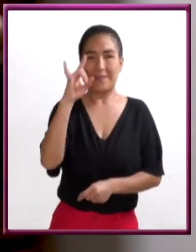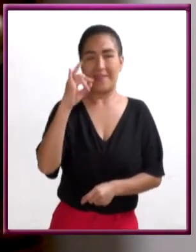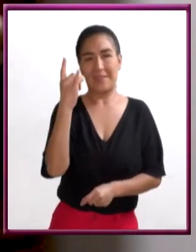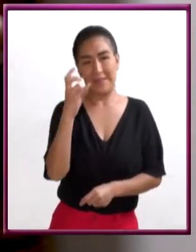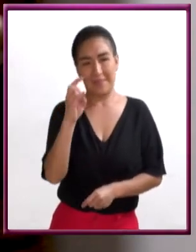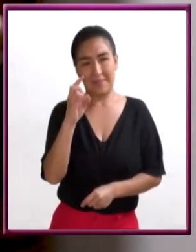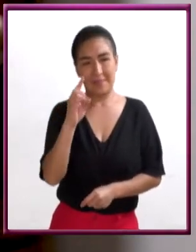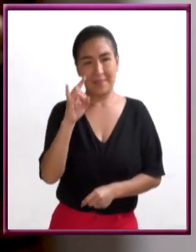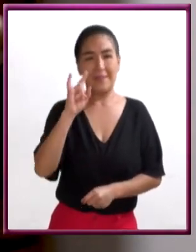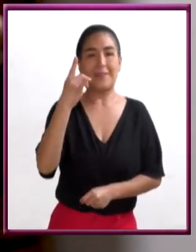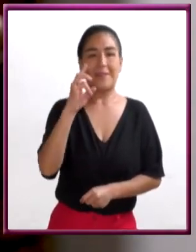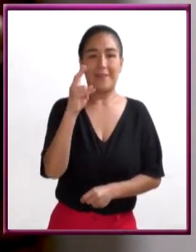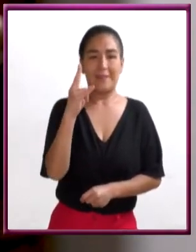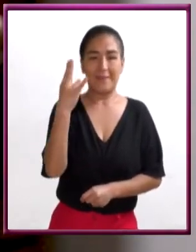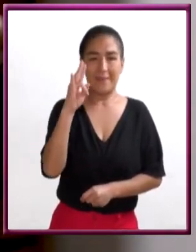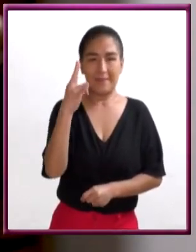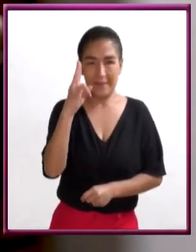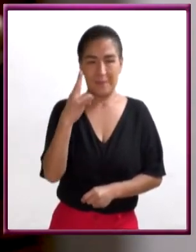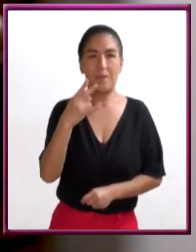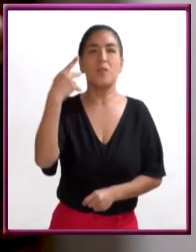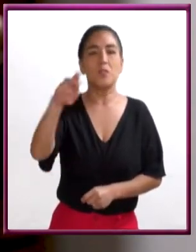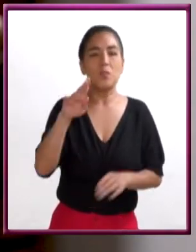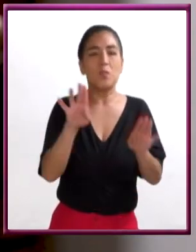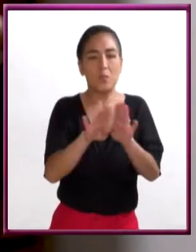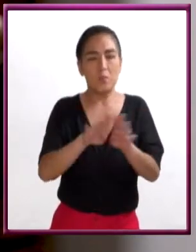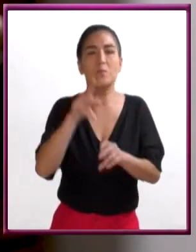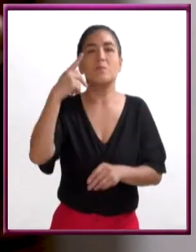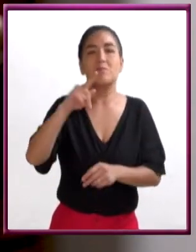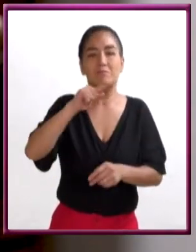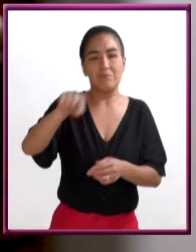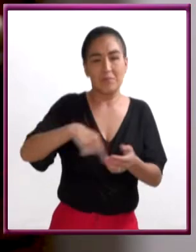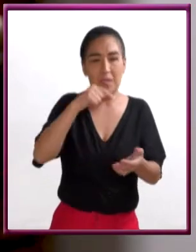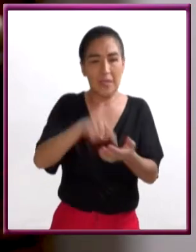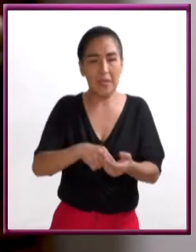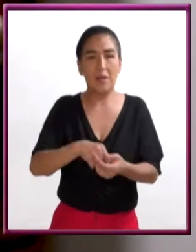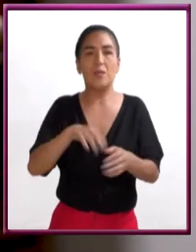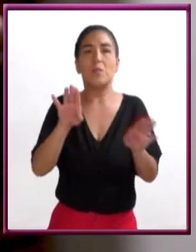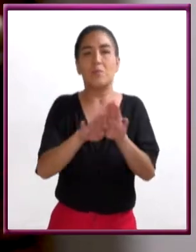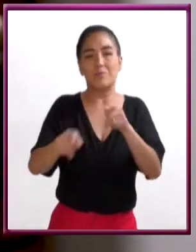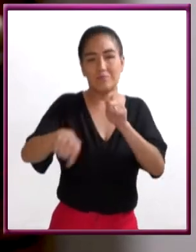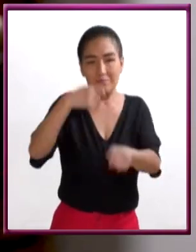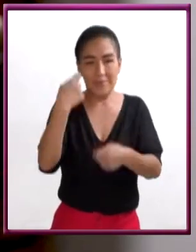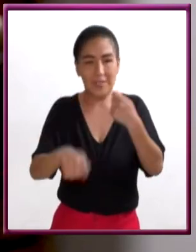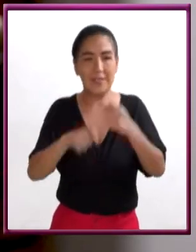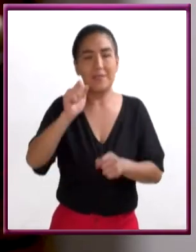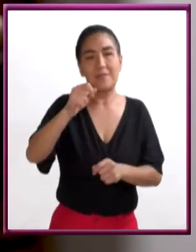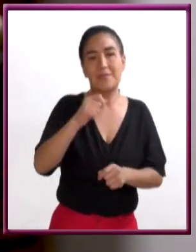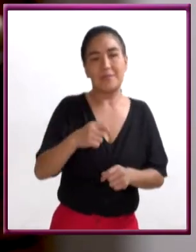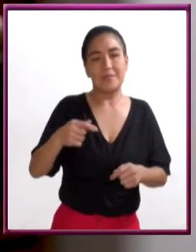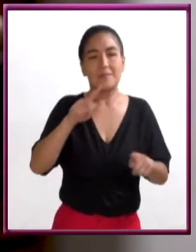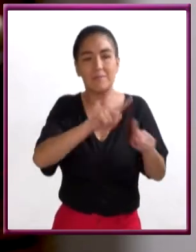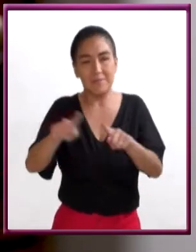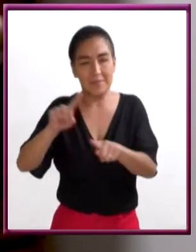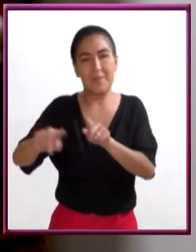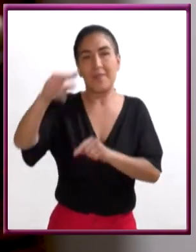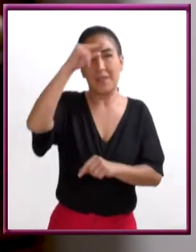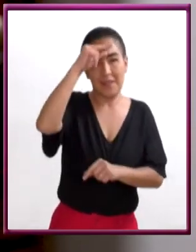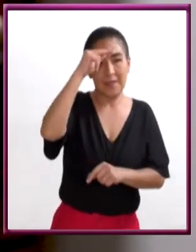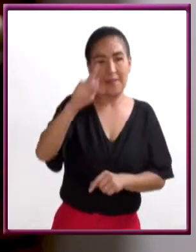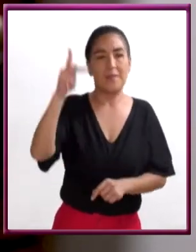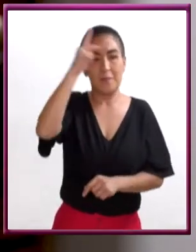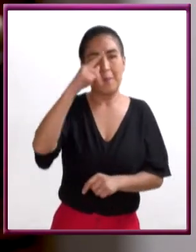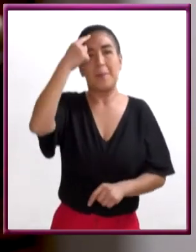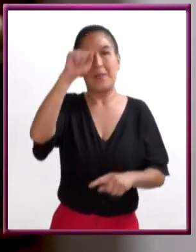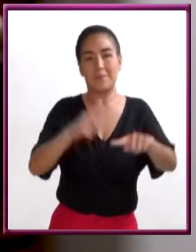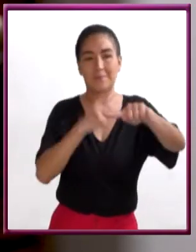Ha dedicado los últimos años a investigar el desarrollo del potencial humano en las áreas del talento, las inteligencias múltiples y